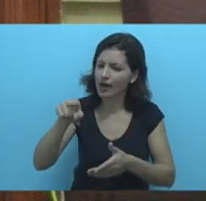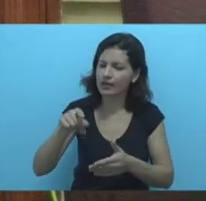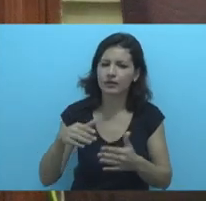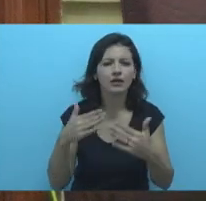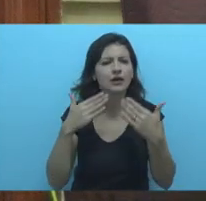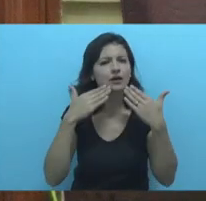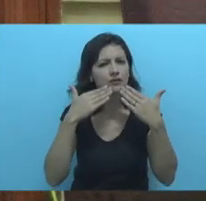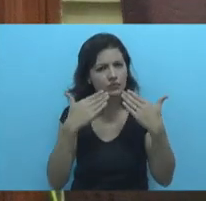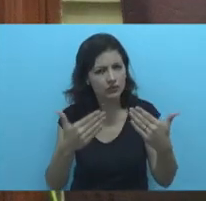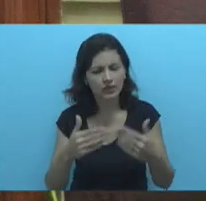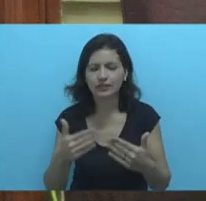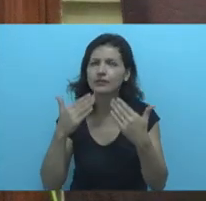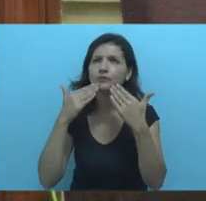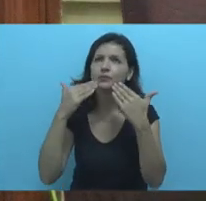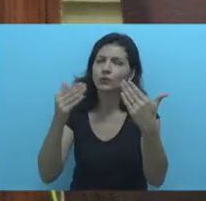Muchas gracias Miguel.